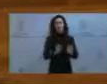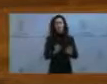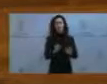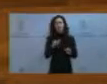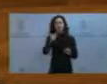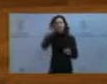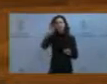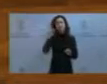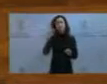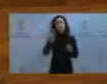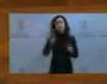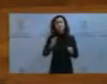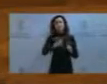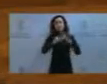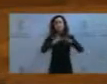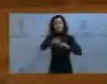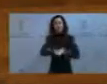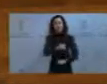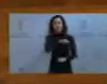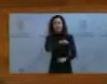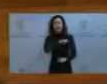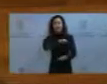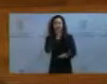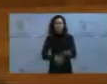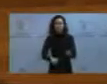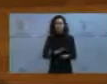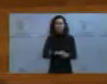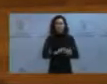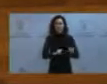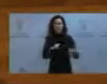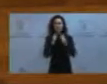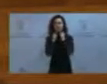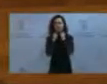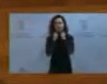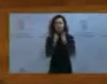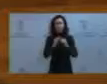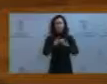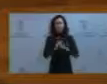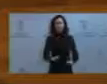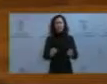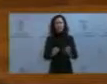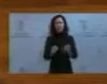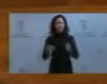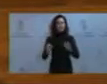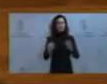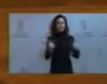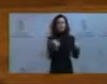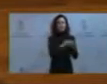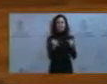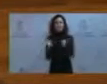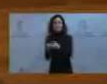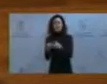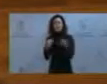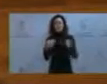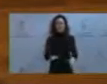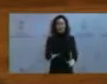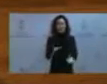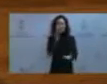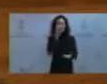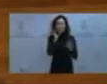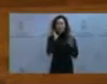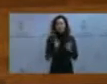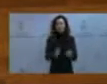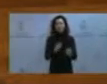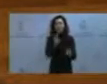aquí en España se aplicó a rajatabla y fue al final el recurso de los malos equipos, de los equipos que